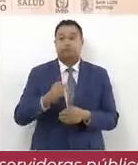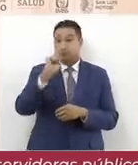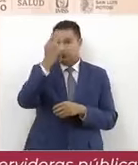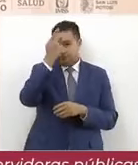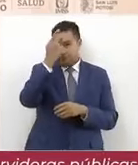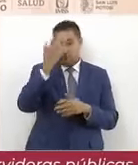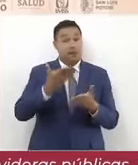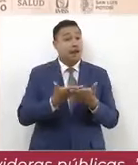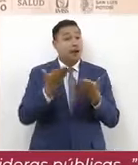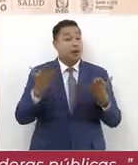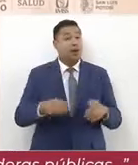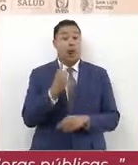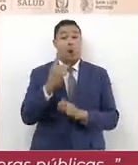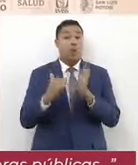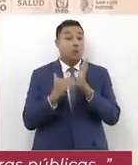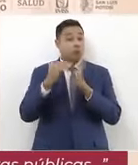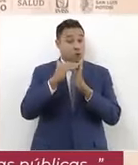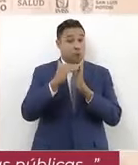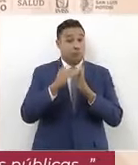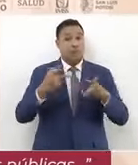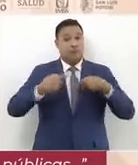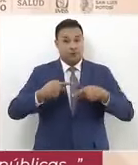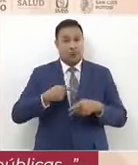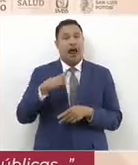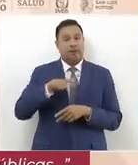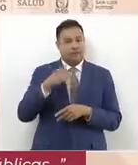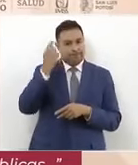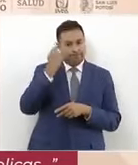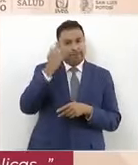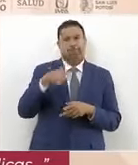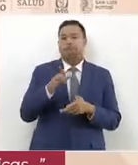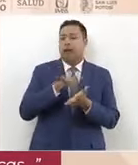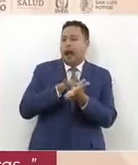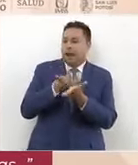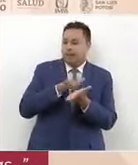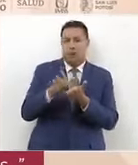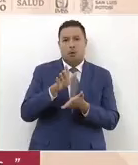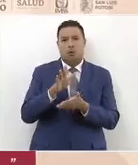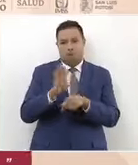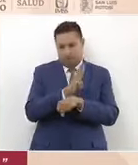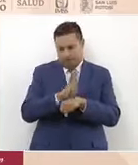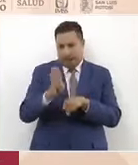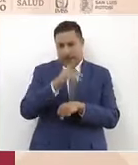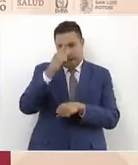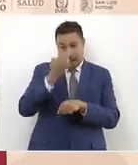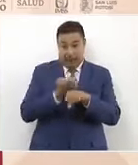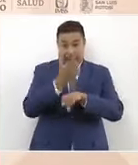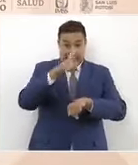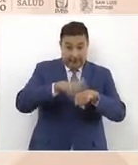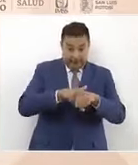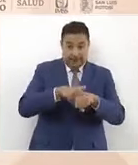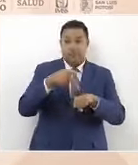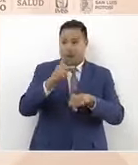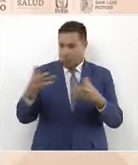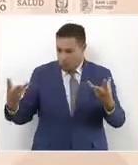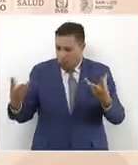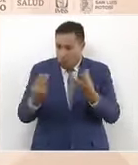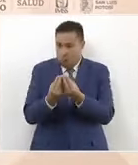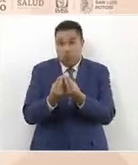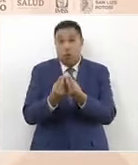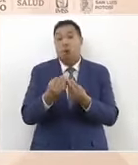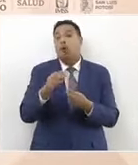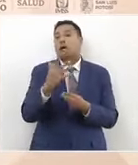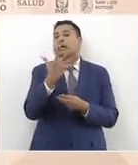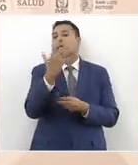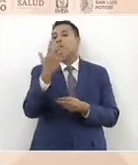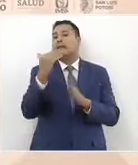suma más de 1 millón de personas becadas con beneficios con dinero estatal, pero también suma más de 500,000